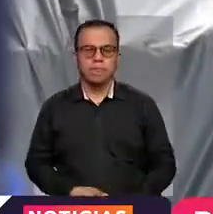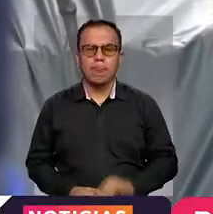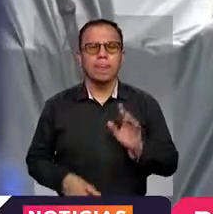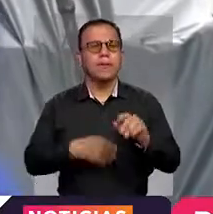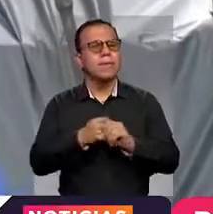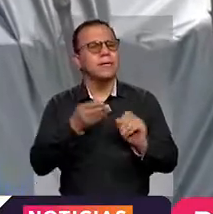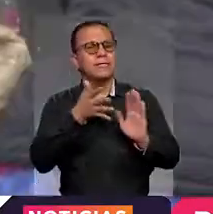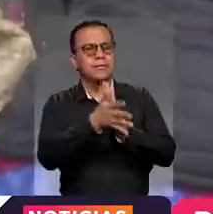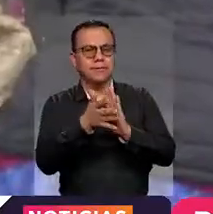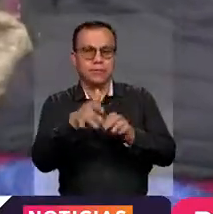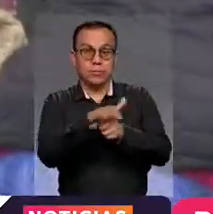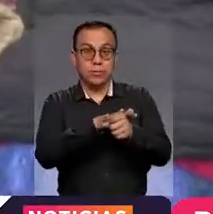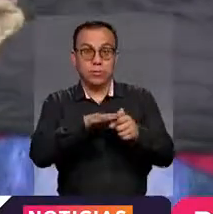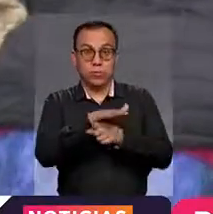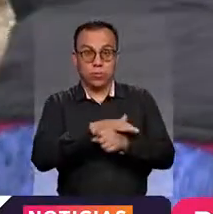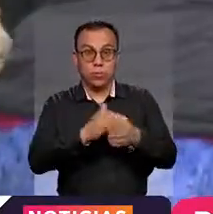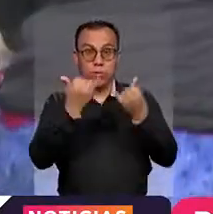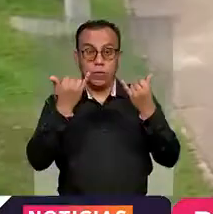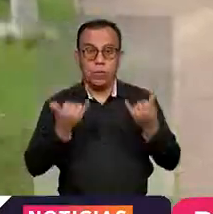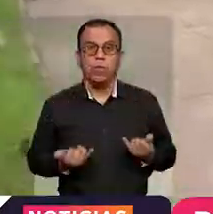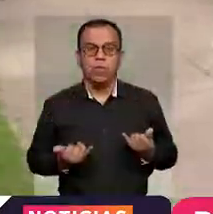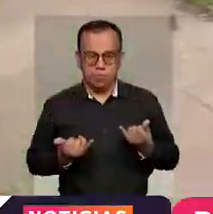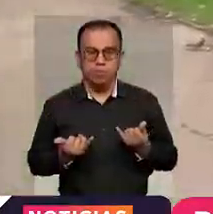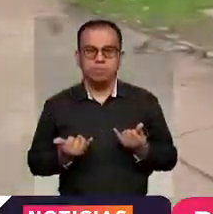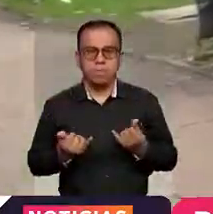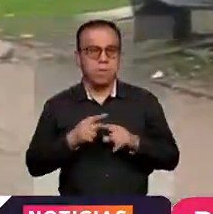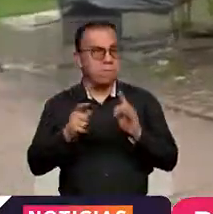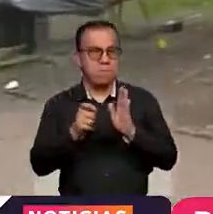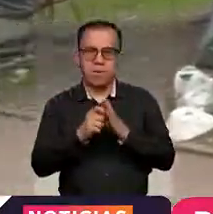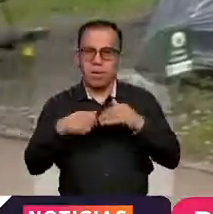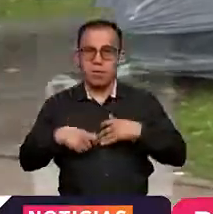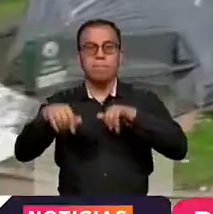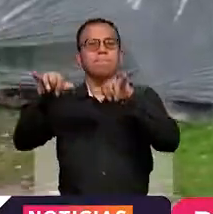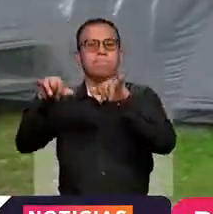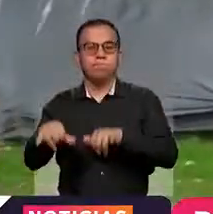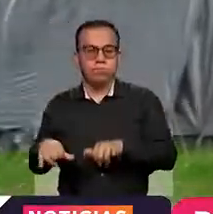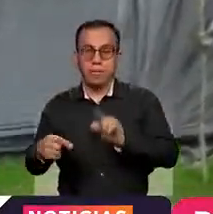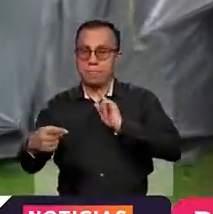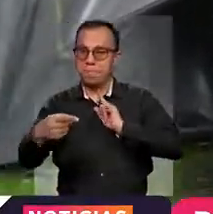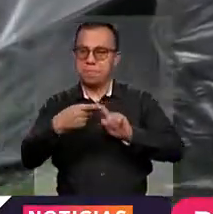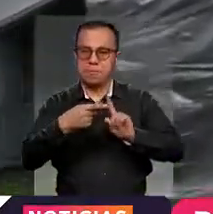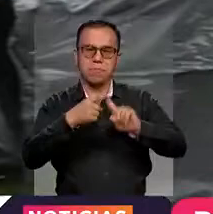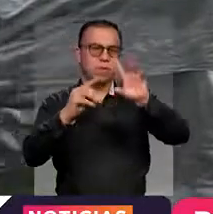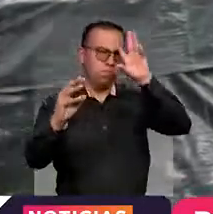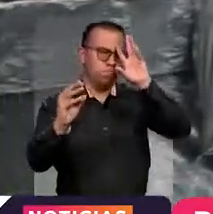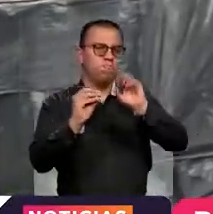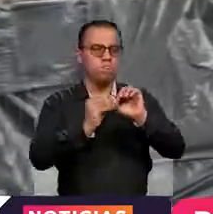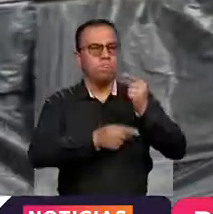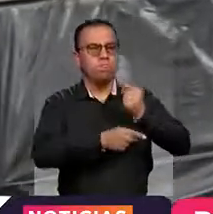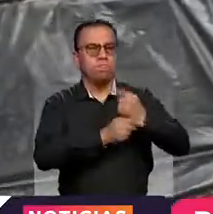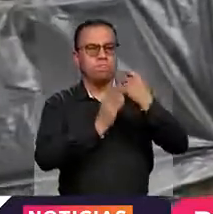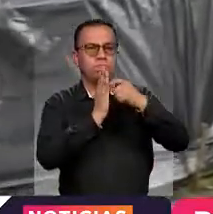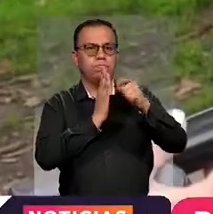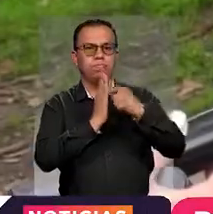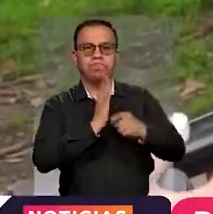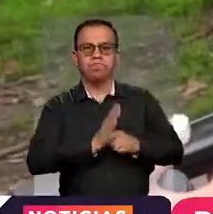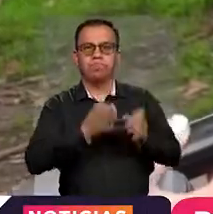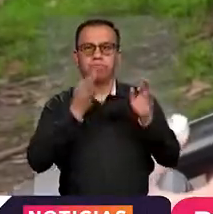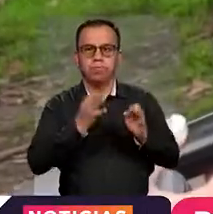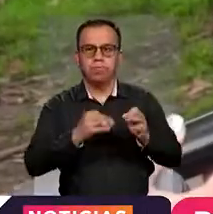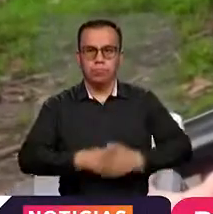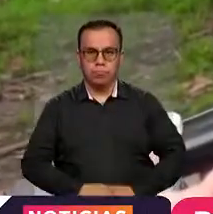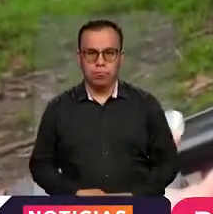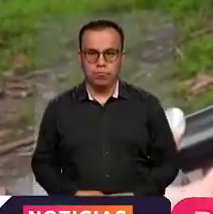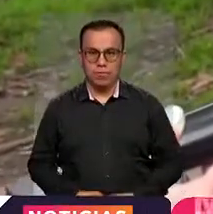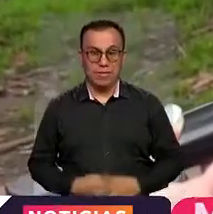refirieron a la situación que viven en este momento. Sin embargo, señalaron que no se irán del parque hasta que no haya un acuerdo que cumpla con los requisitos adecuados. Está